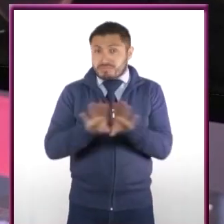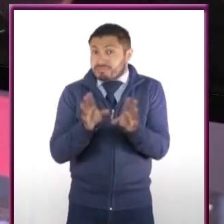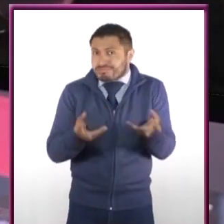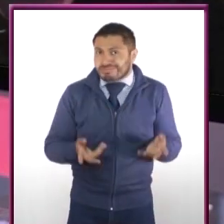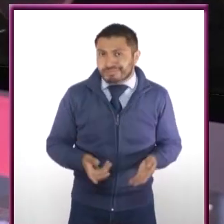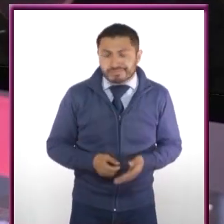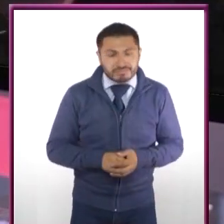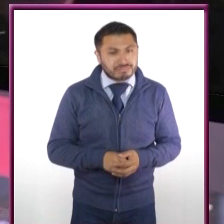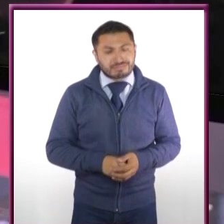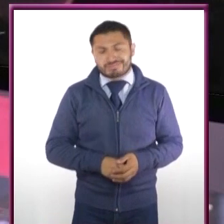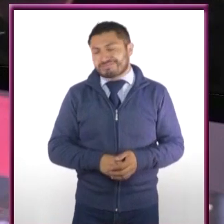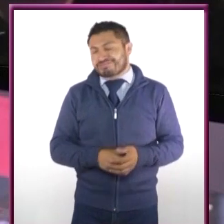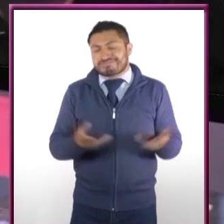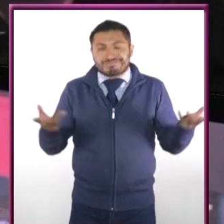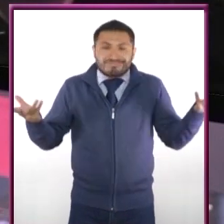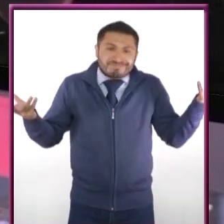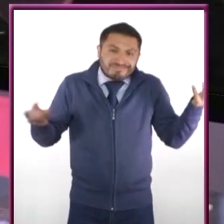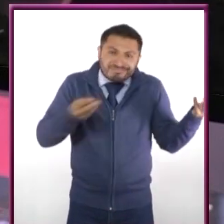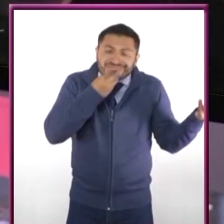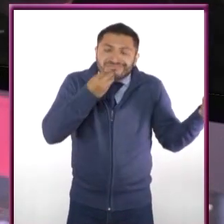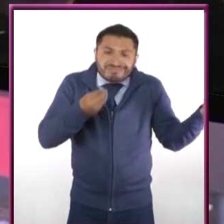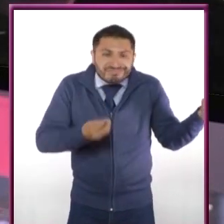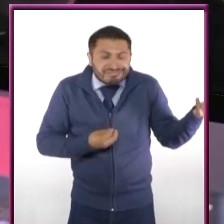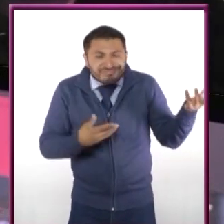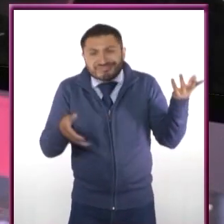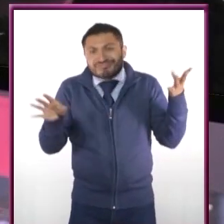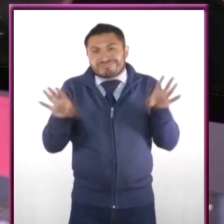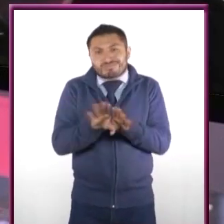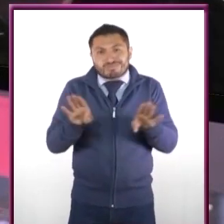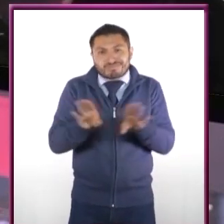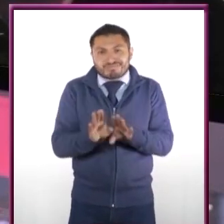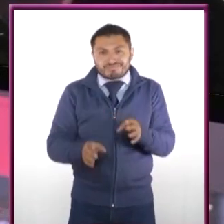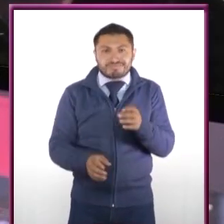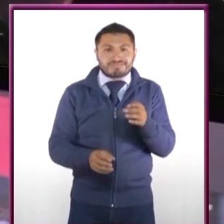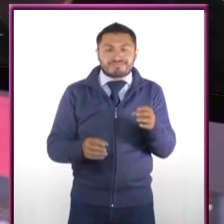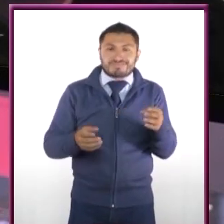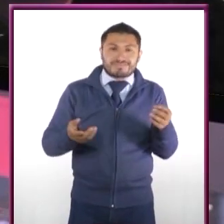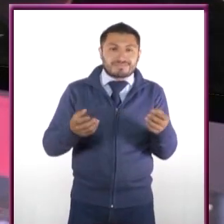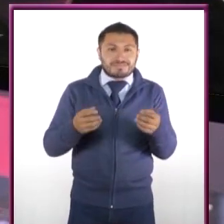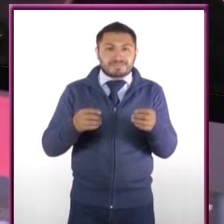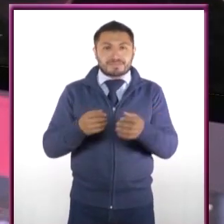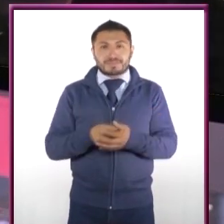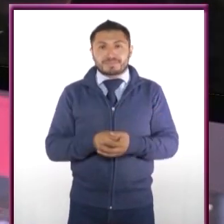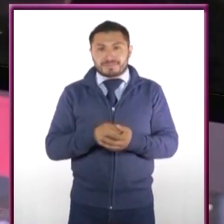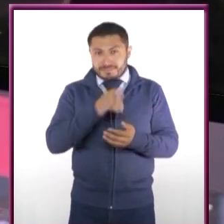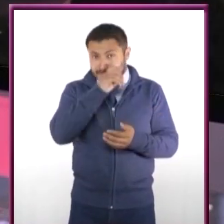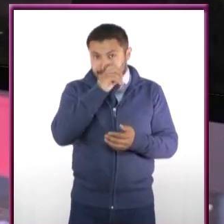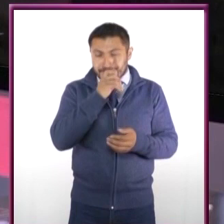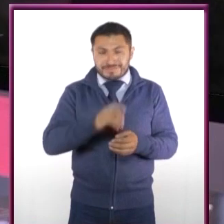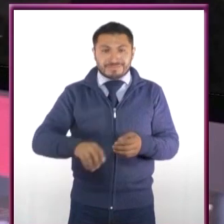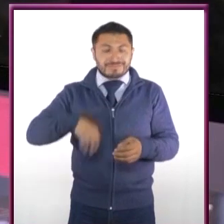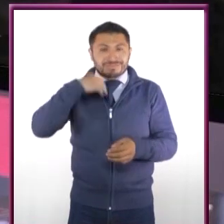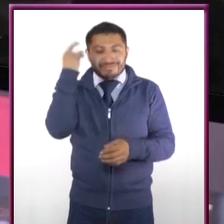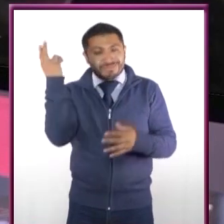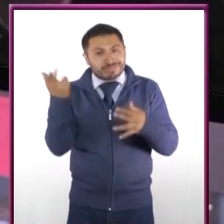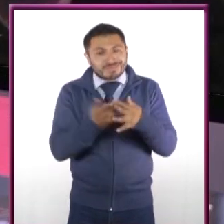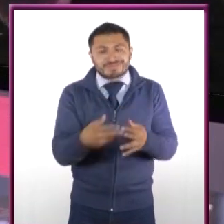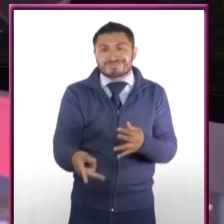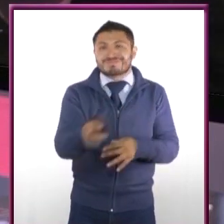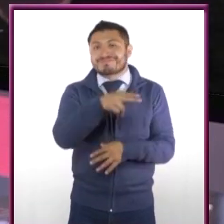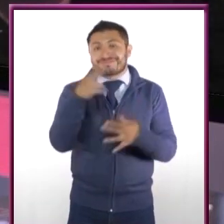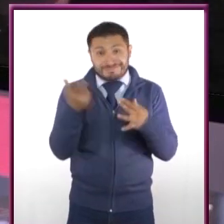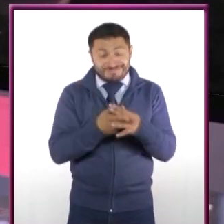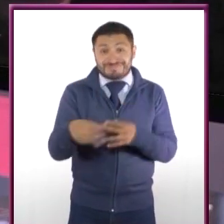que desgraciadamente llegan a recurrir a cierto tipo de acciones como el querer quitarse la